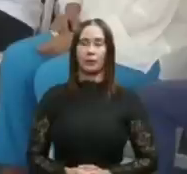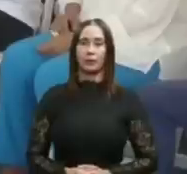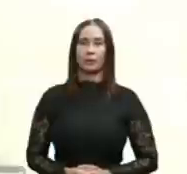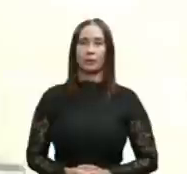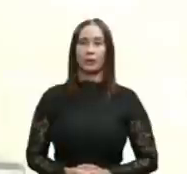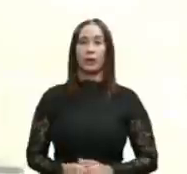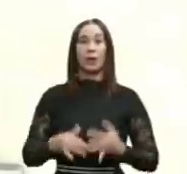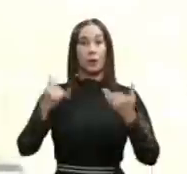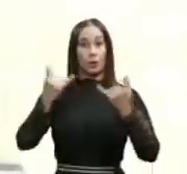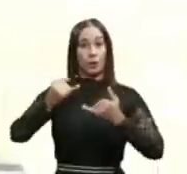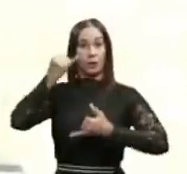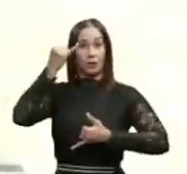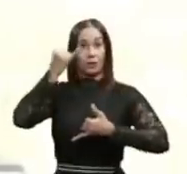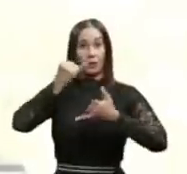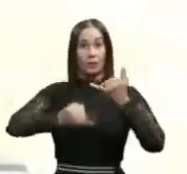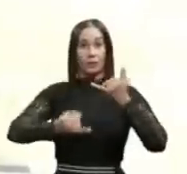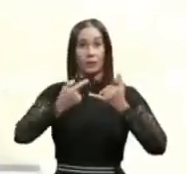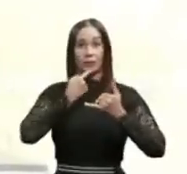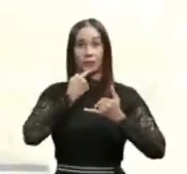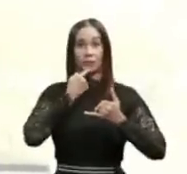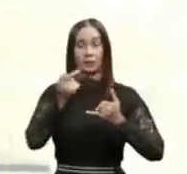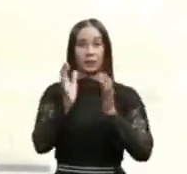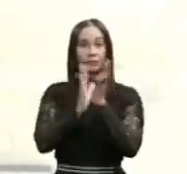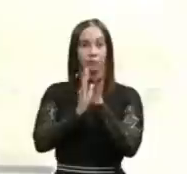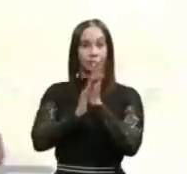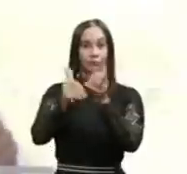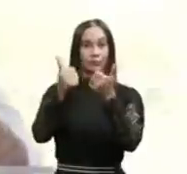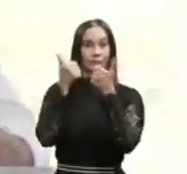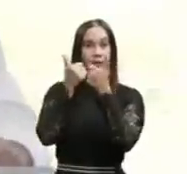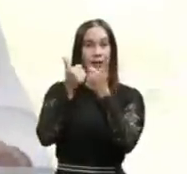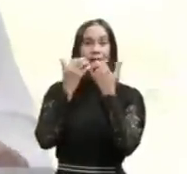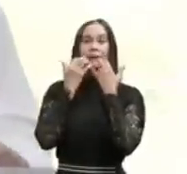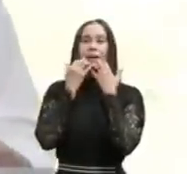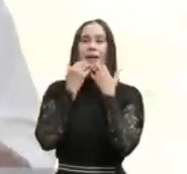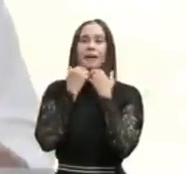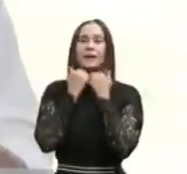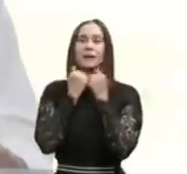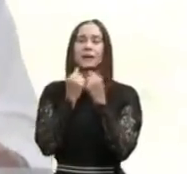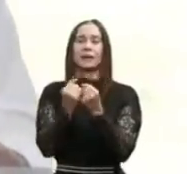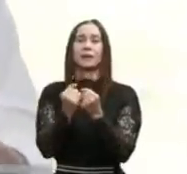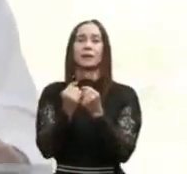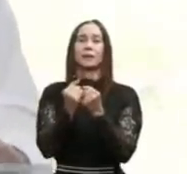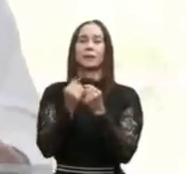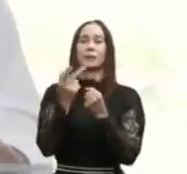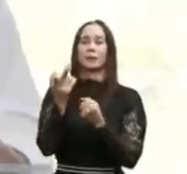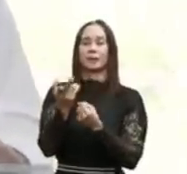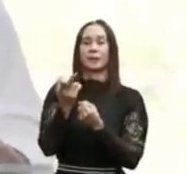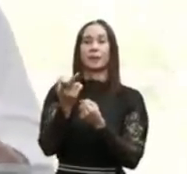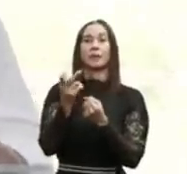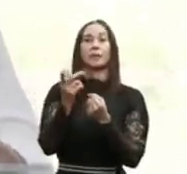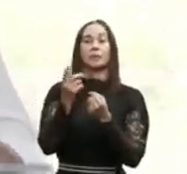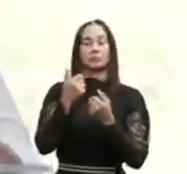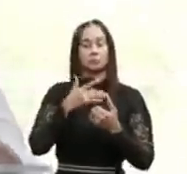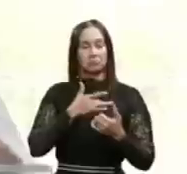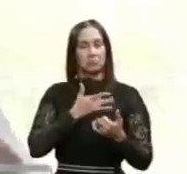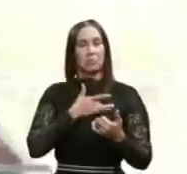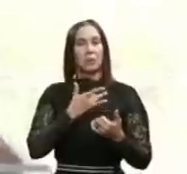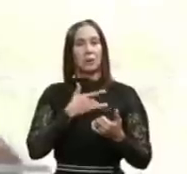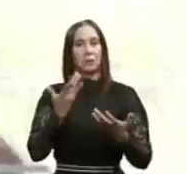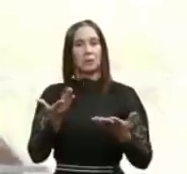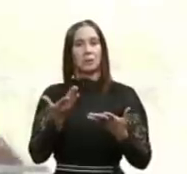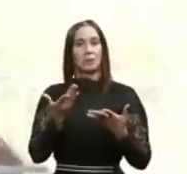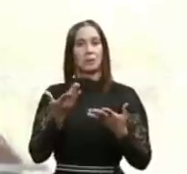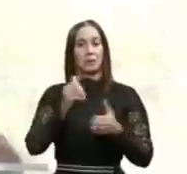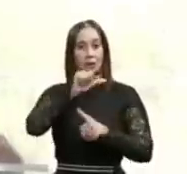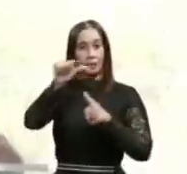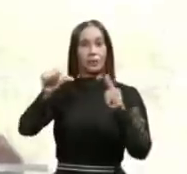Quiero finalmente felicitar a este querido pueblo. Y sí, yo me siento parcialmente